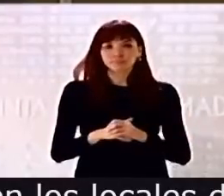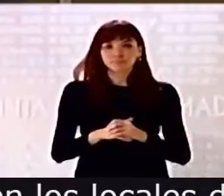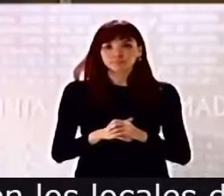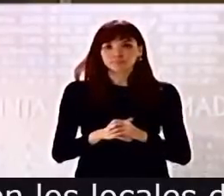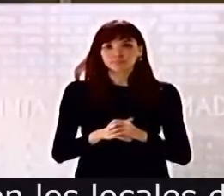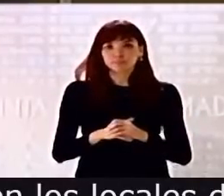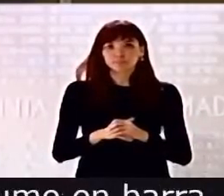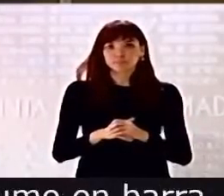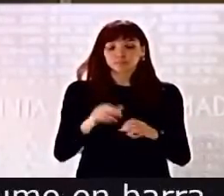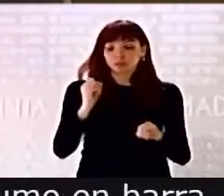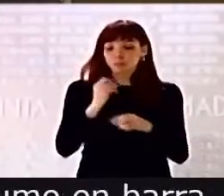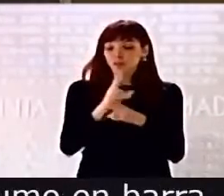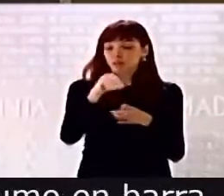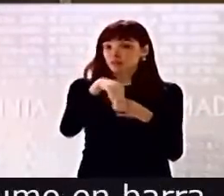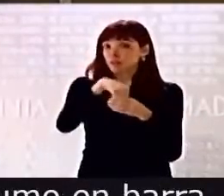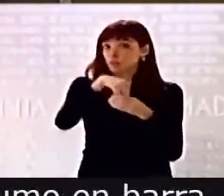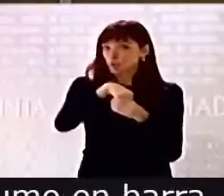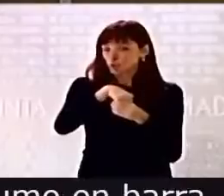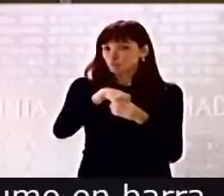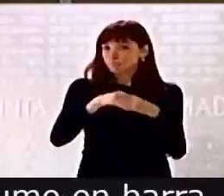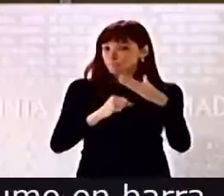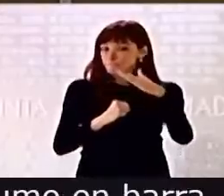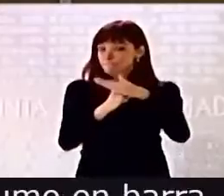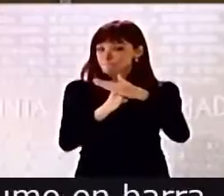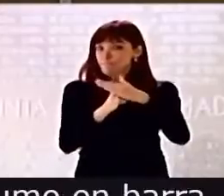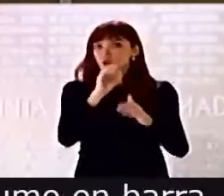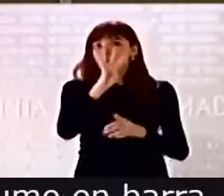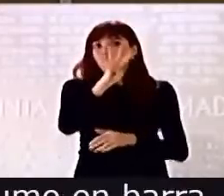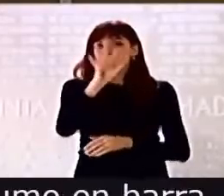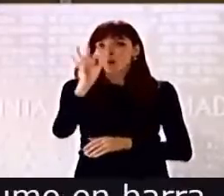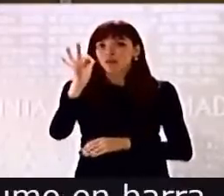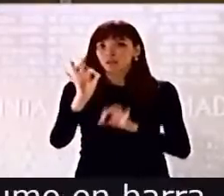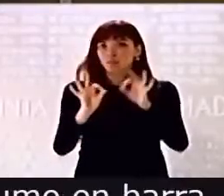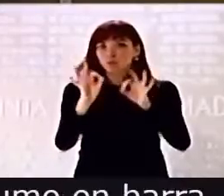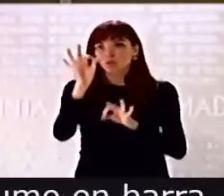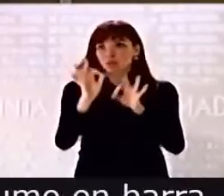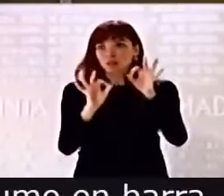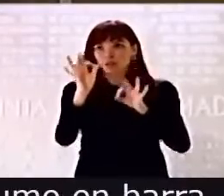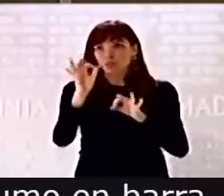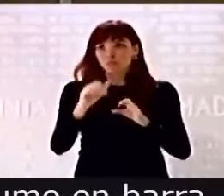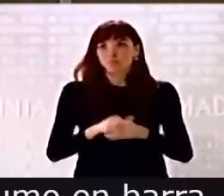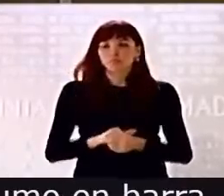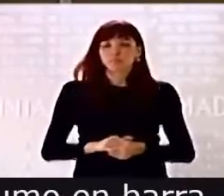Dentro del local no se podrá superar el 40% del aforo.